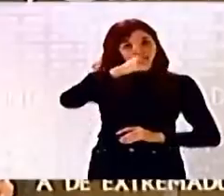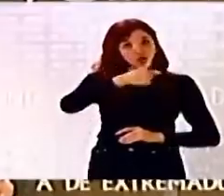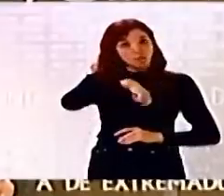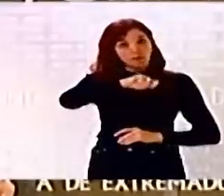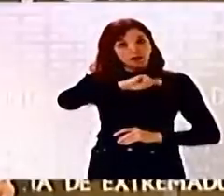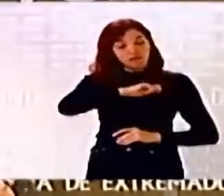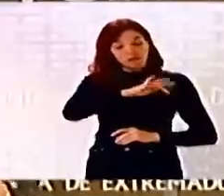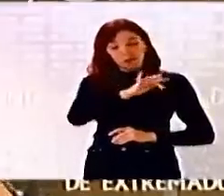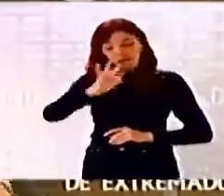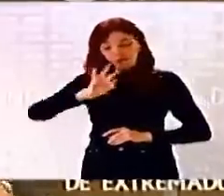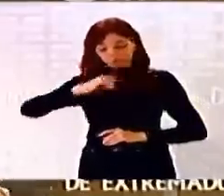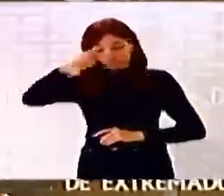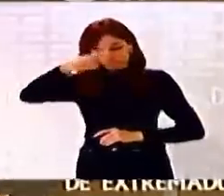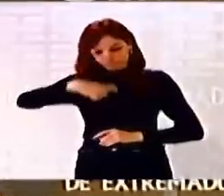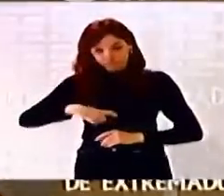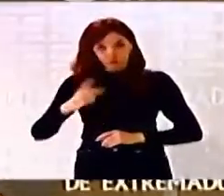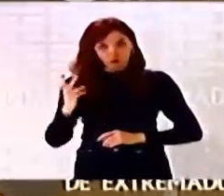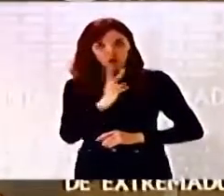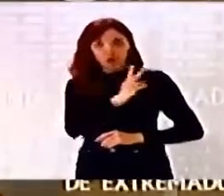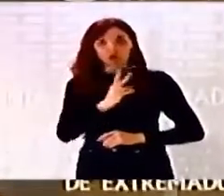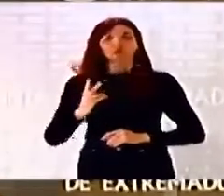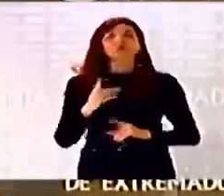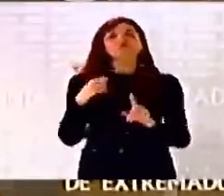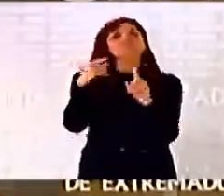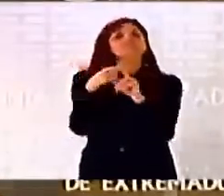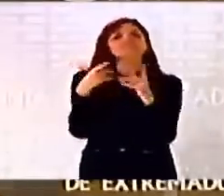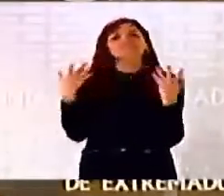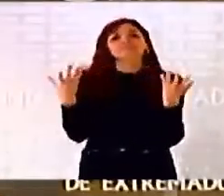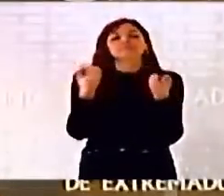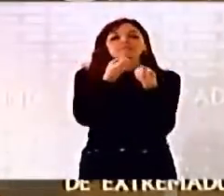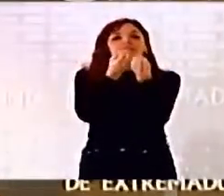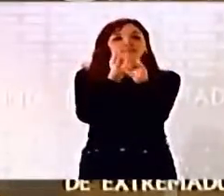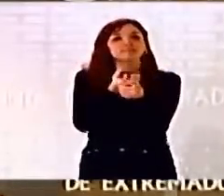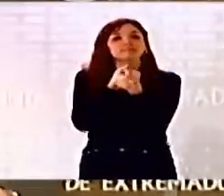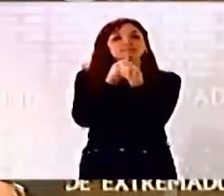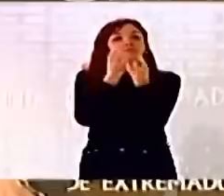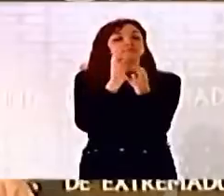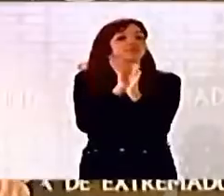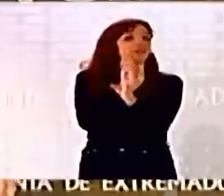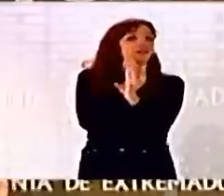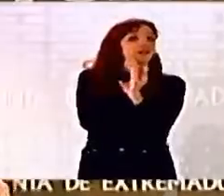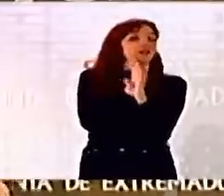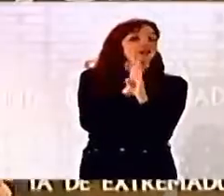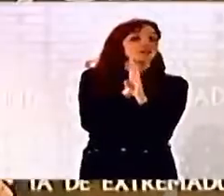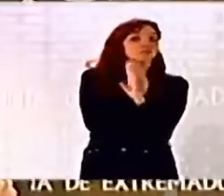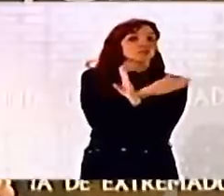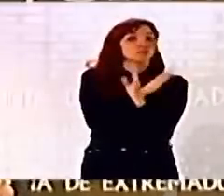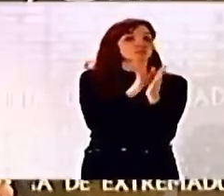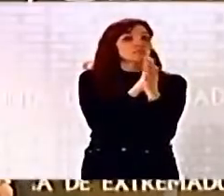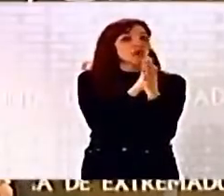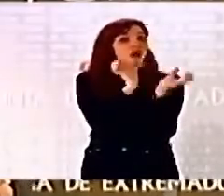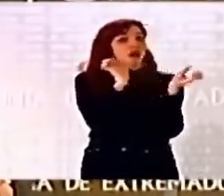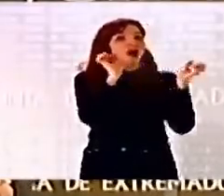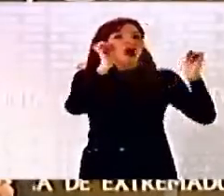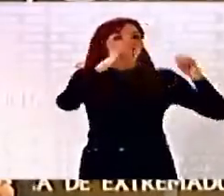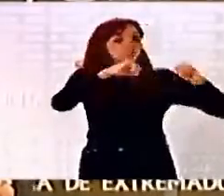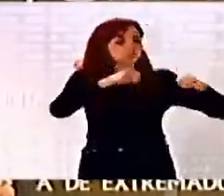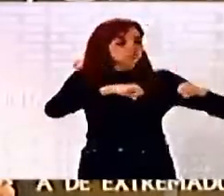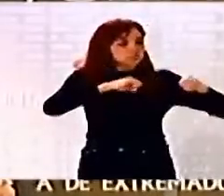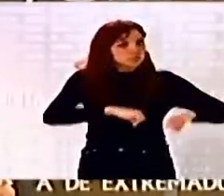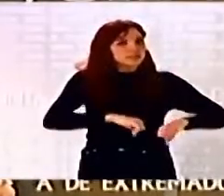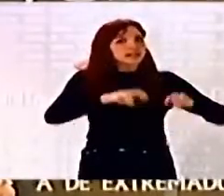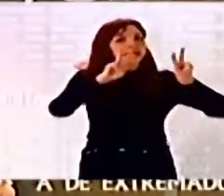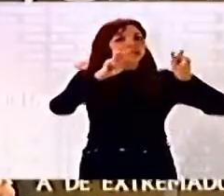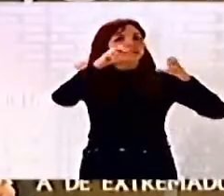yo mismo, para informarles de los acuerdos que hemos adoptado en la